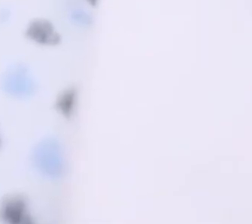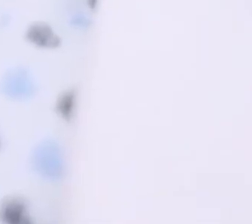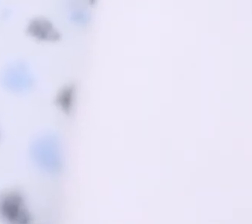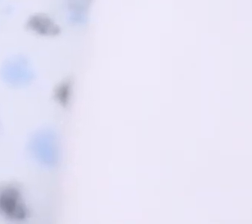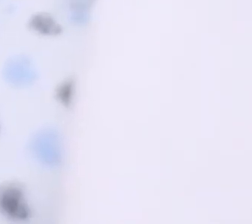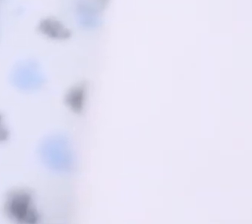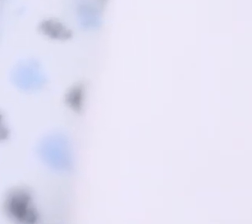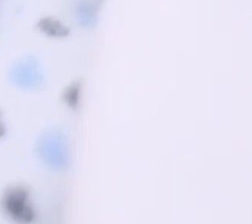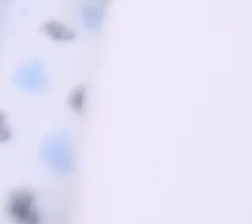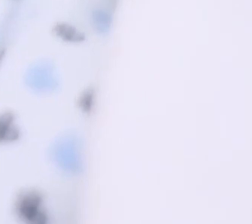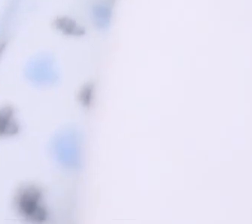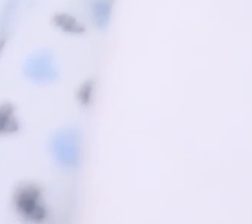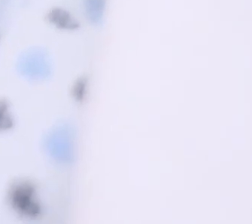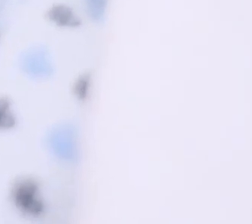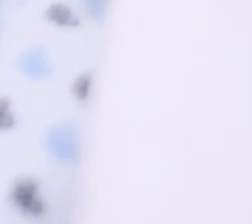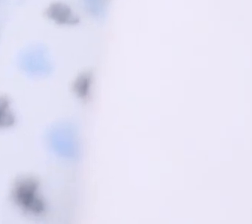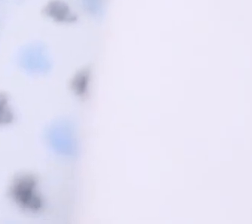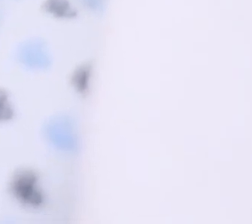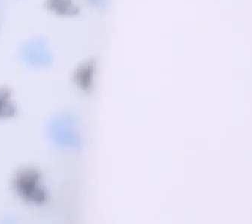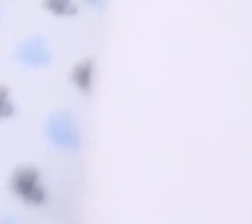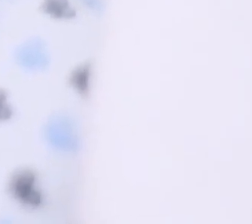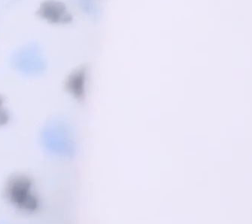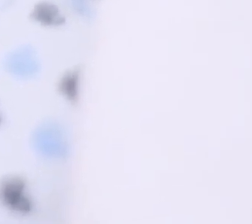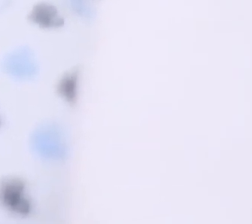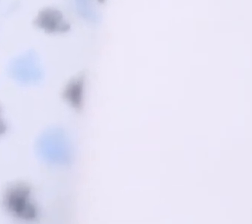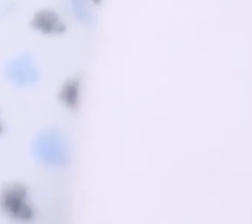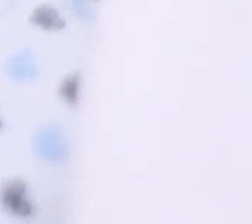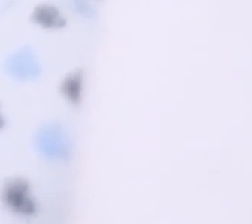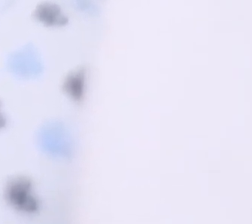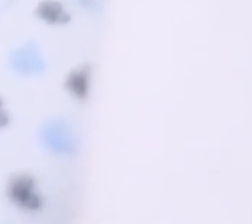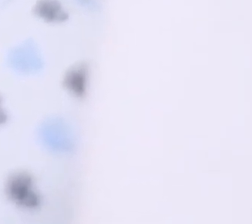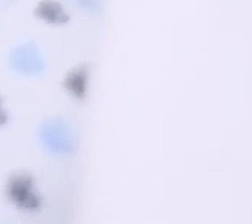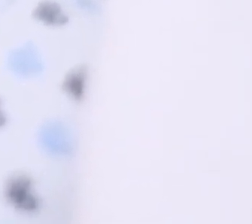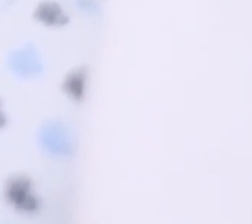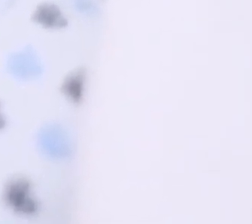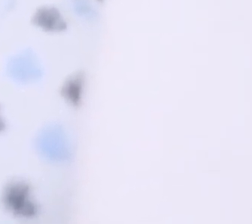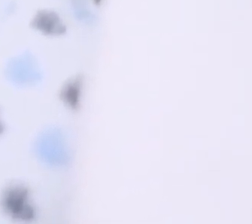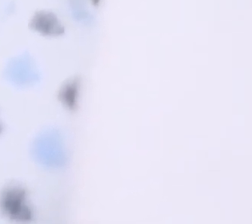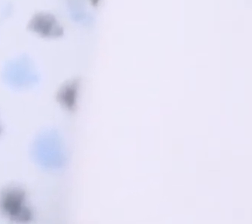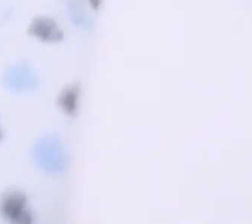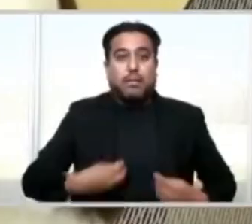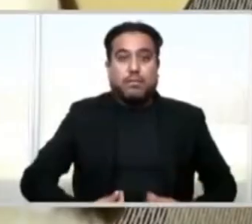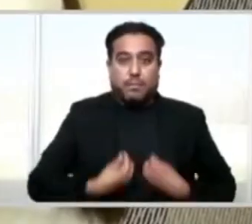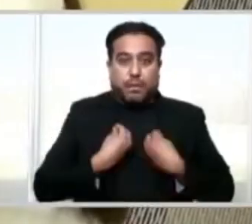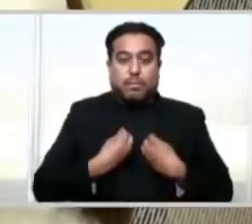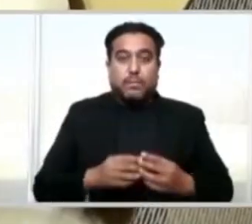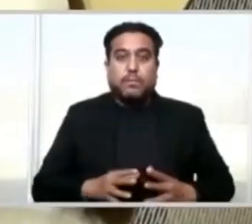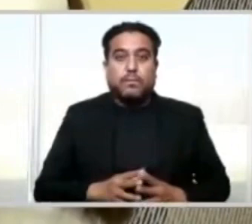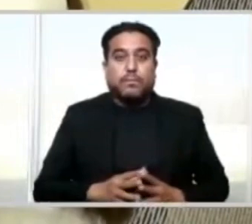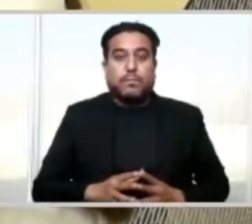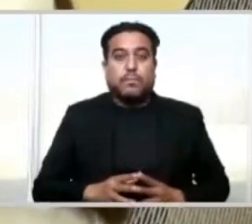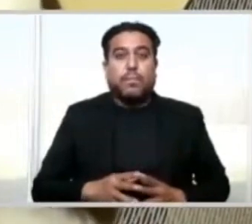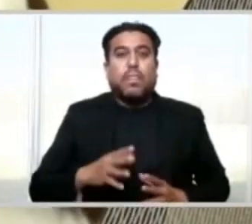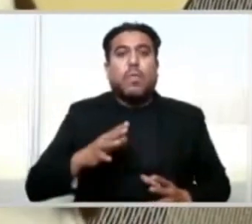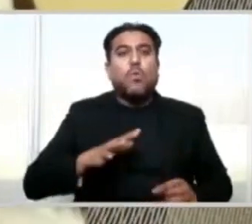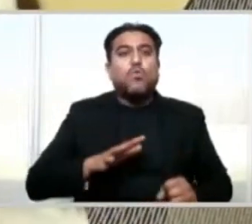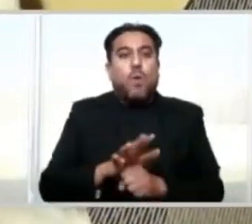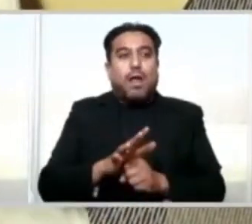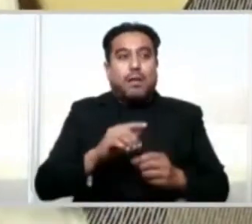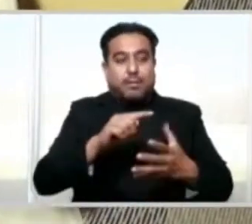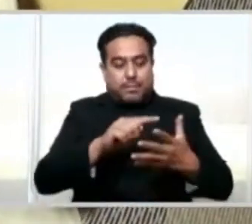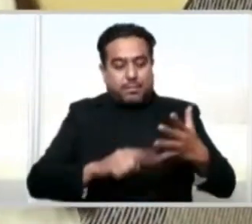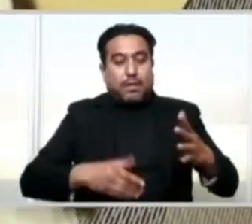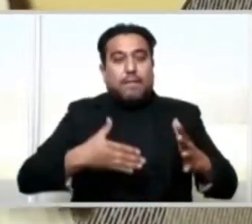las niñas y niños amamantados crezcan más felices, seguros y con mayor estabilidad emocional. Entre las principales